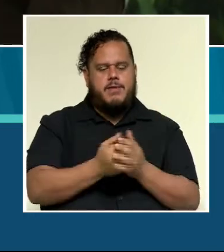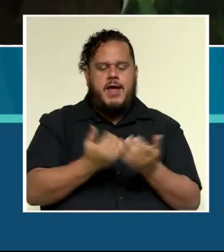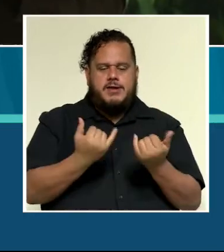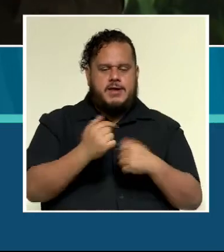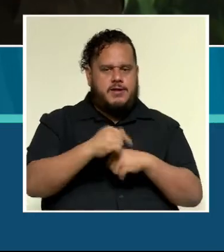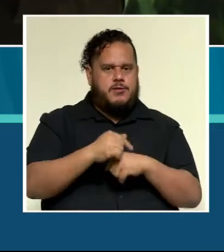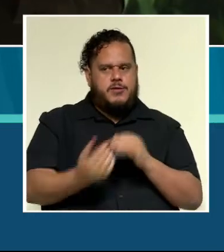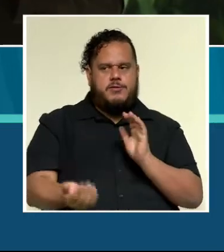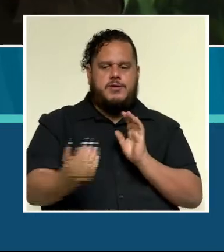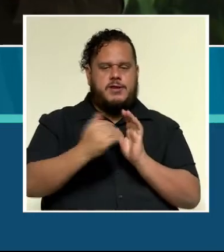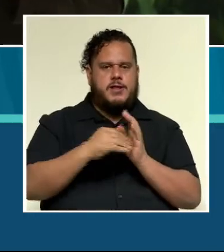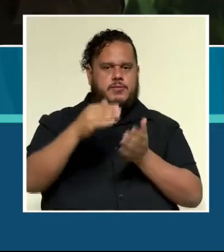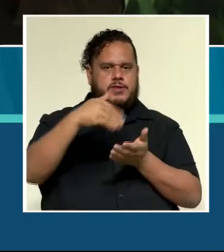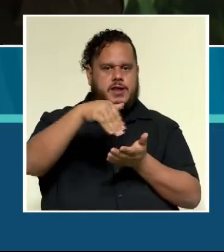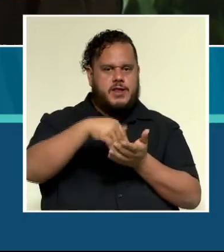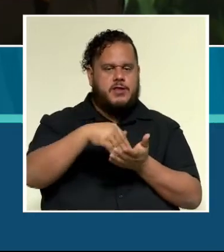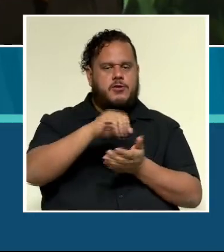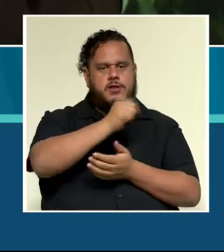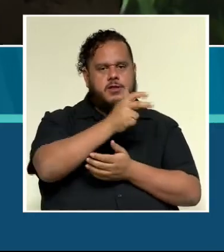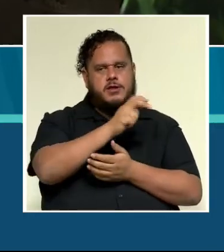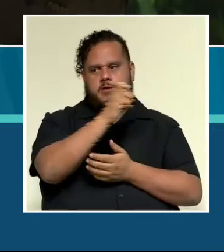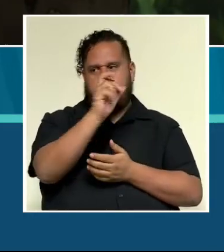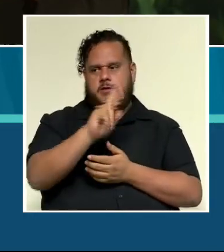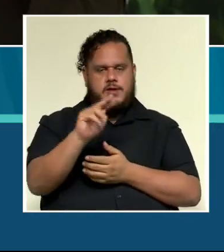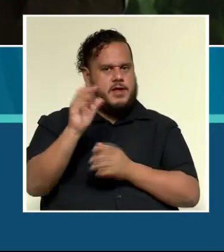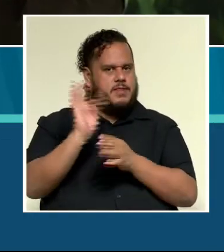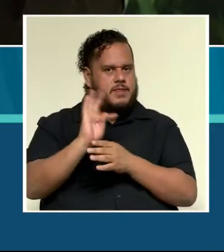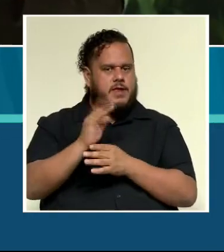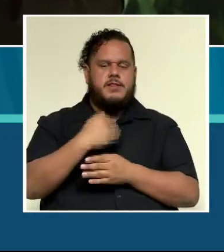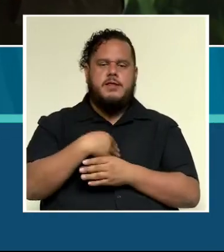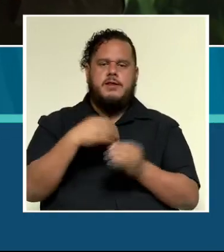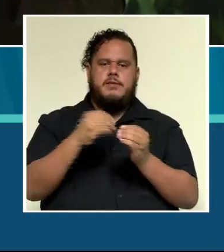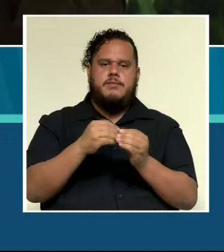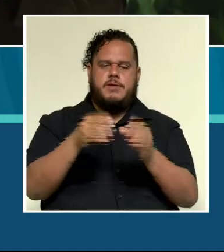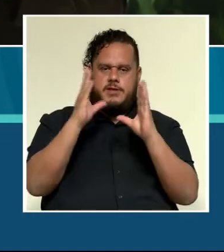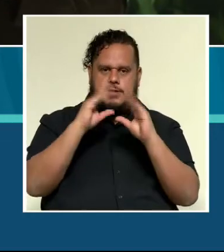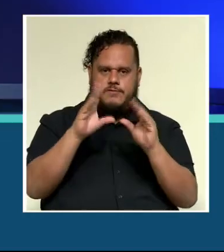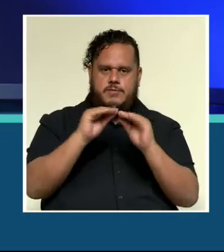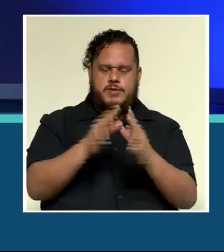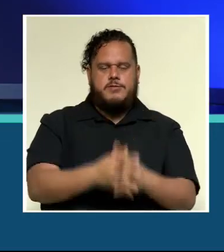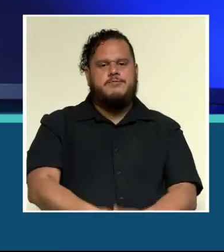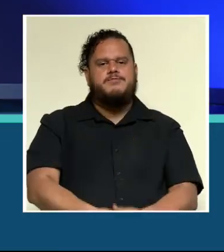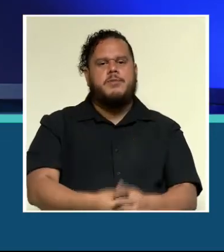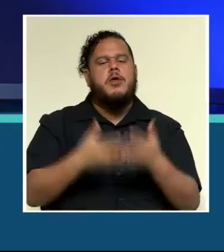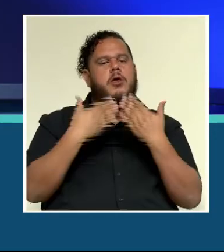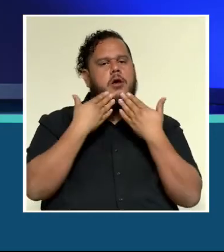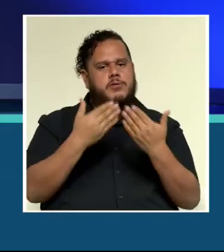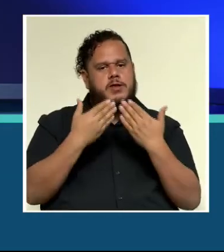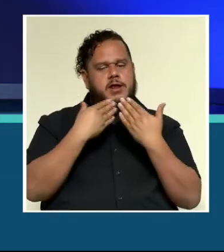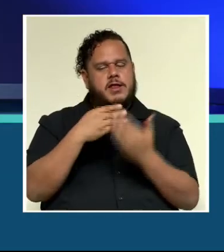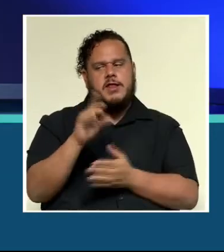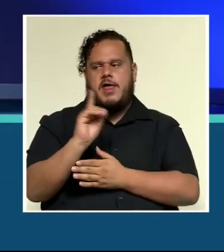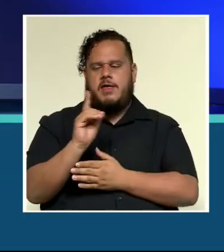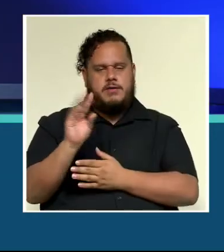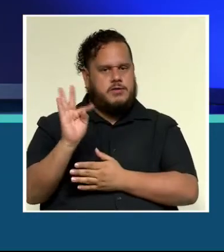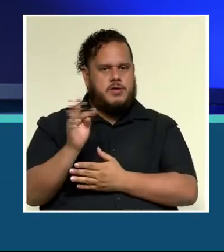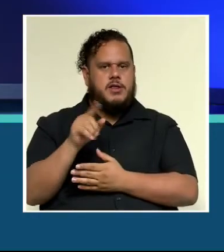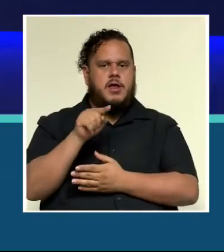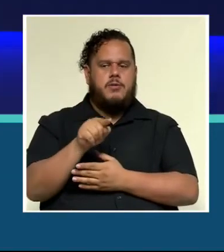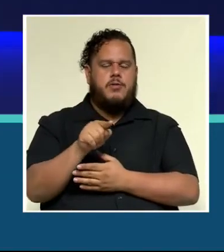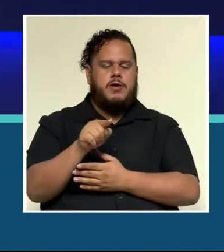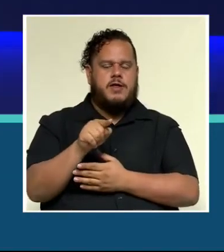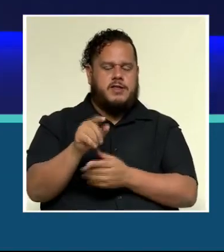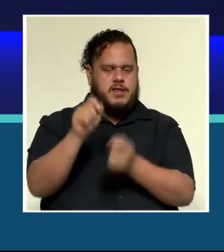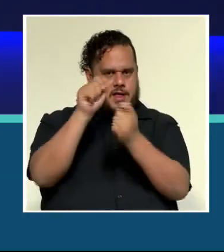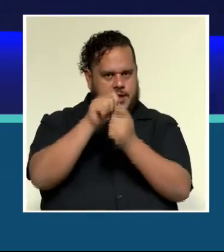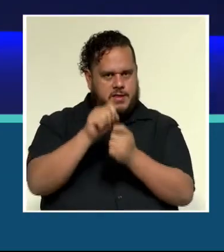regresamos al estudio principal de 13 Costa Rica Televisión, donde tienen muchísimo más. Y muchas gracias a David Roversi por este detalle. Y